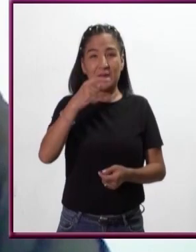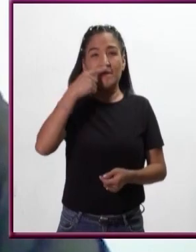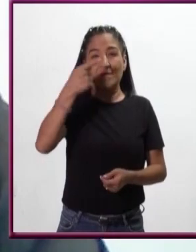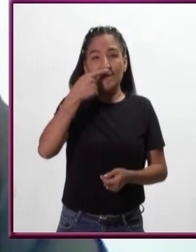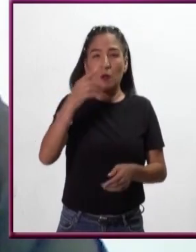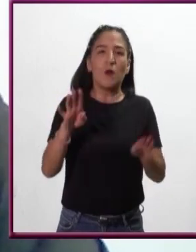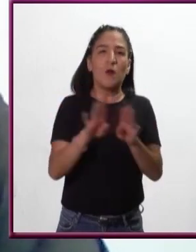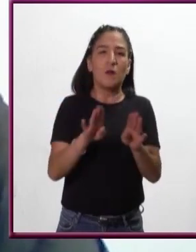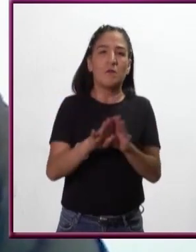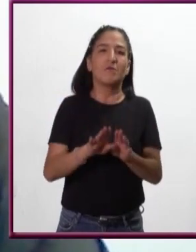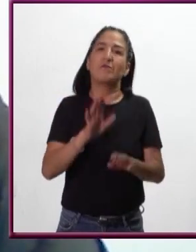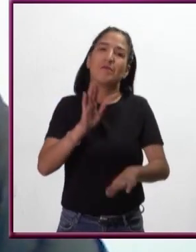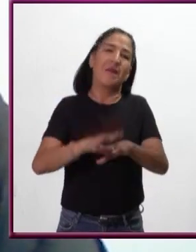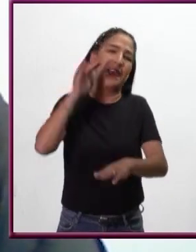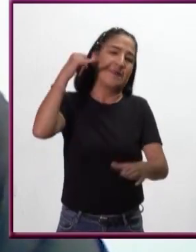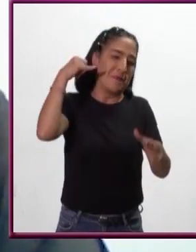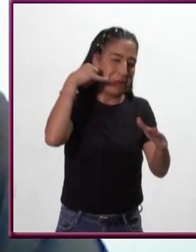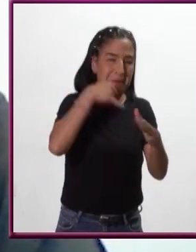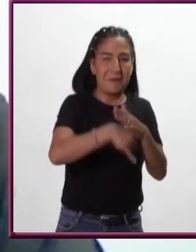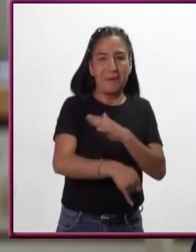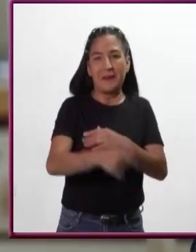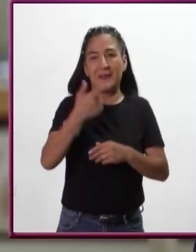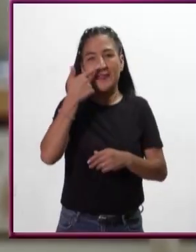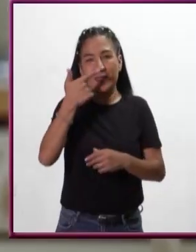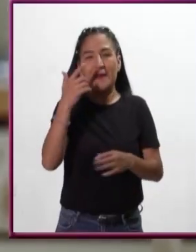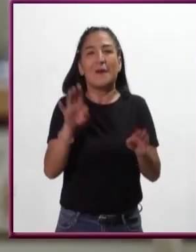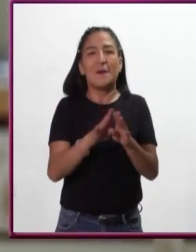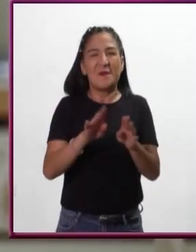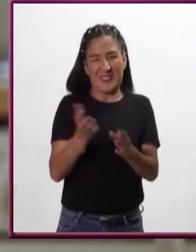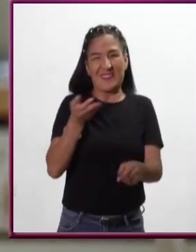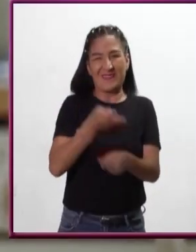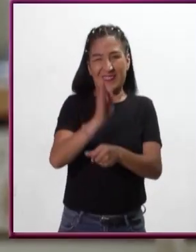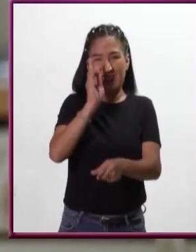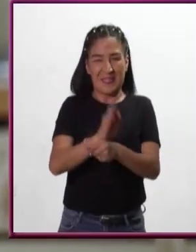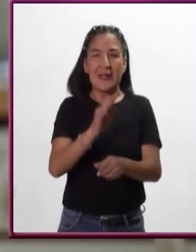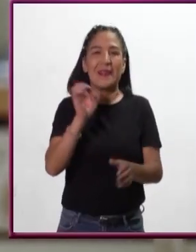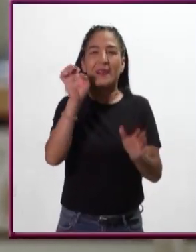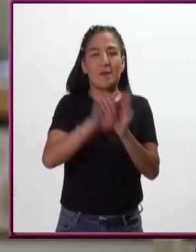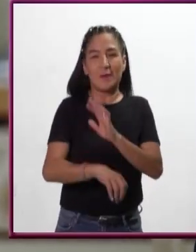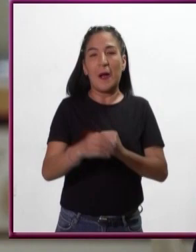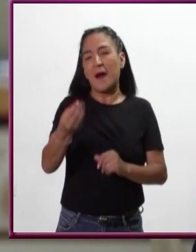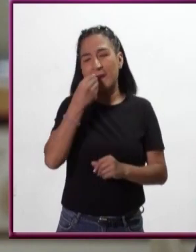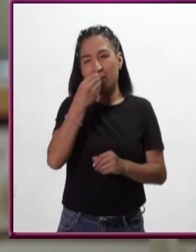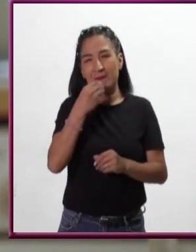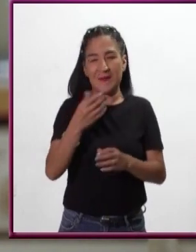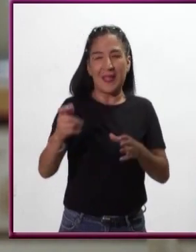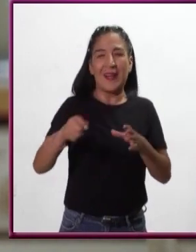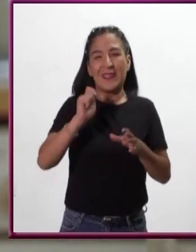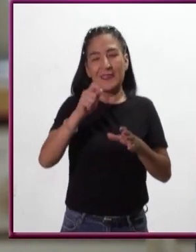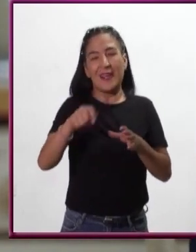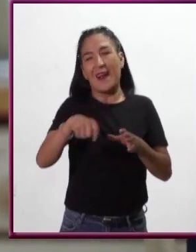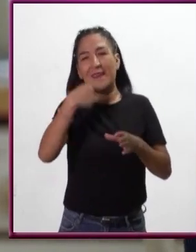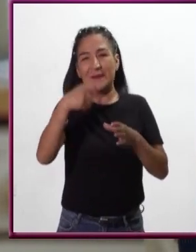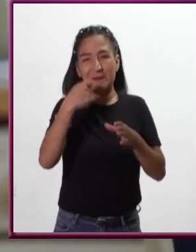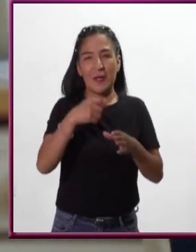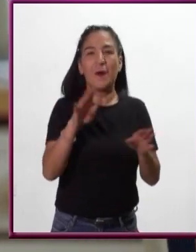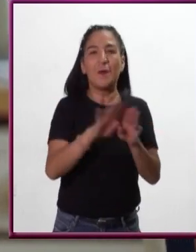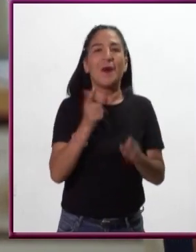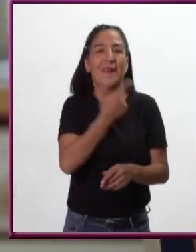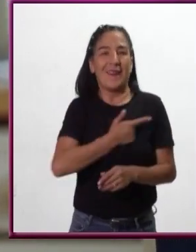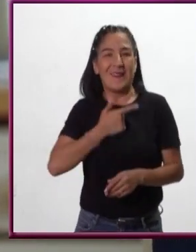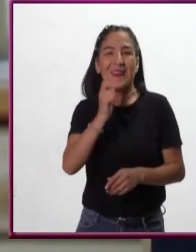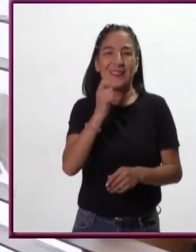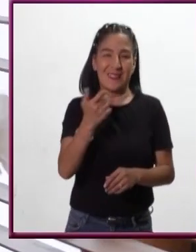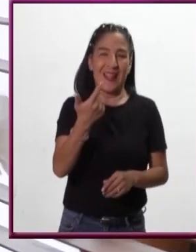siendo mucho más elaborado que el gusto. Okay. Es muy simpático cuando uno come algo, a lo que uno le llama el gusto